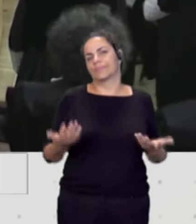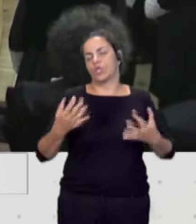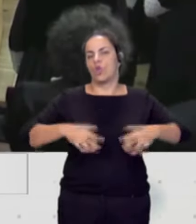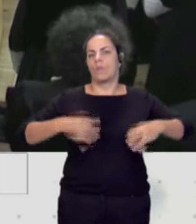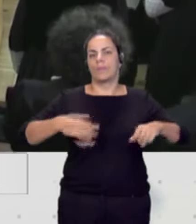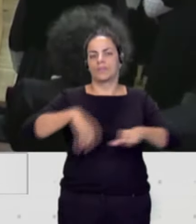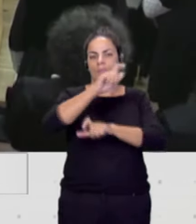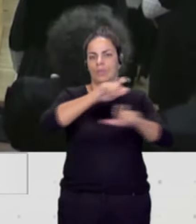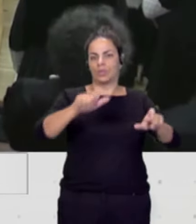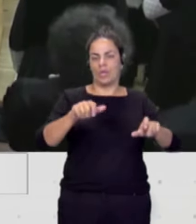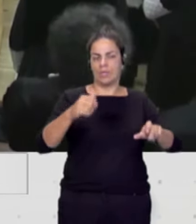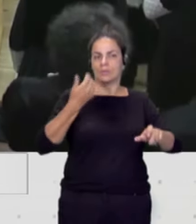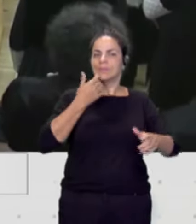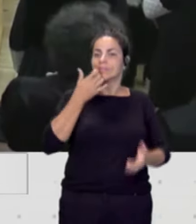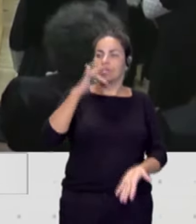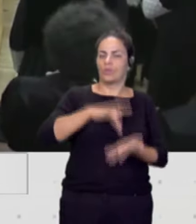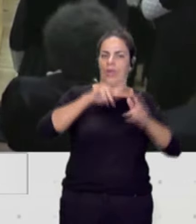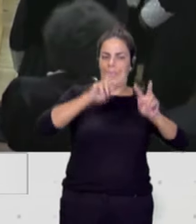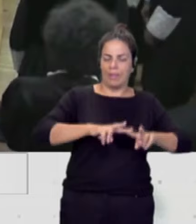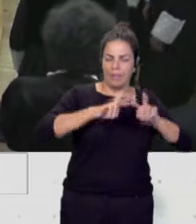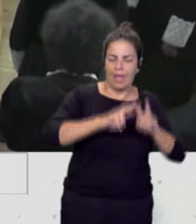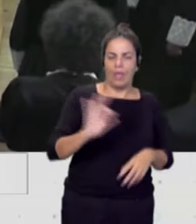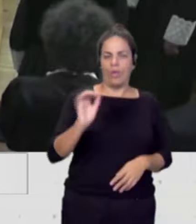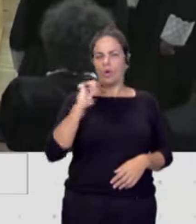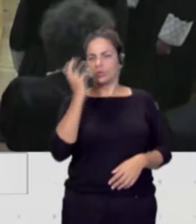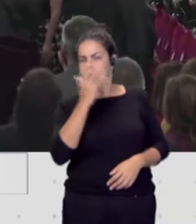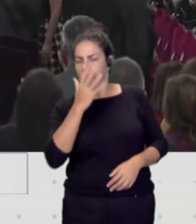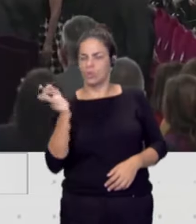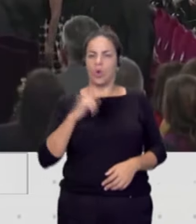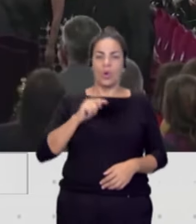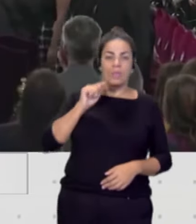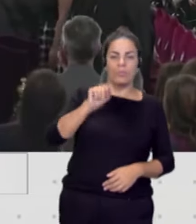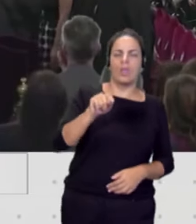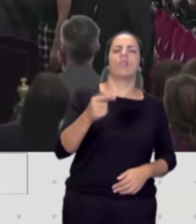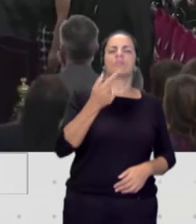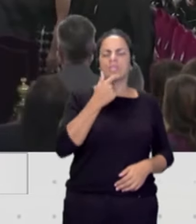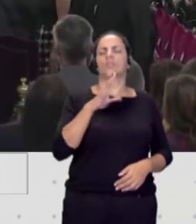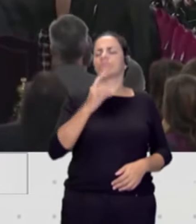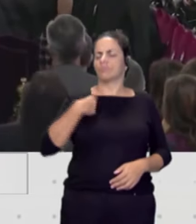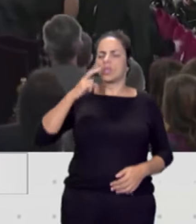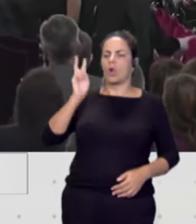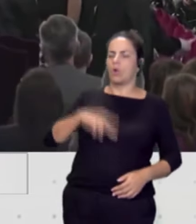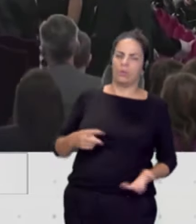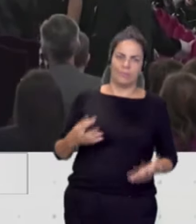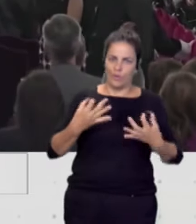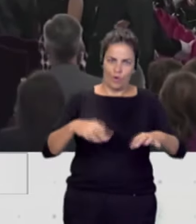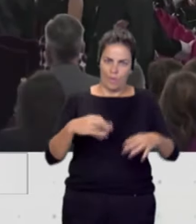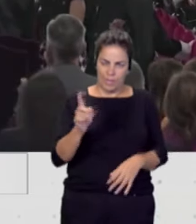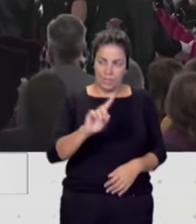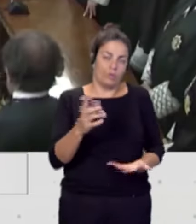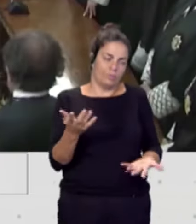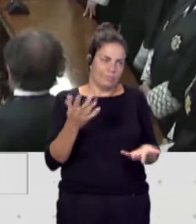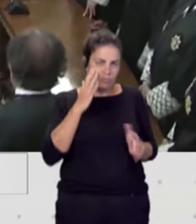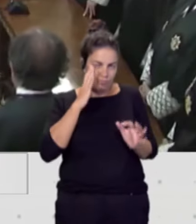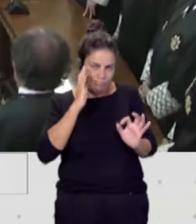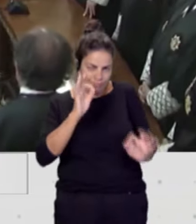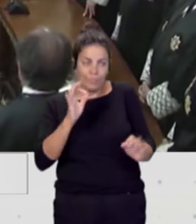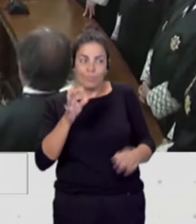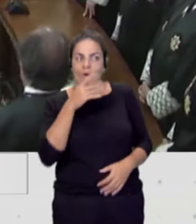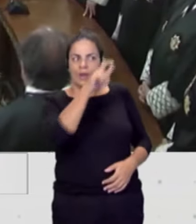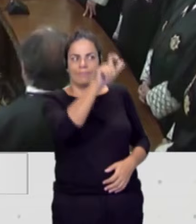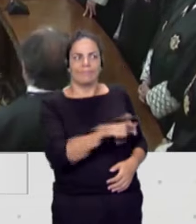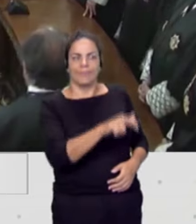o sospechoso admite nada. Obviamente, y preocupado tiene que estar, porque además es una institución que ahora mismo se está viendo en solfa, está viendo su